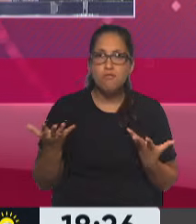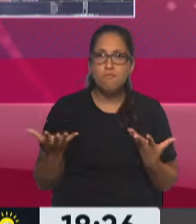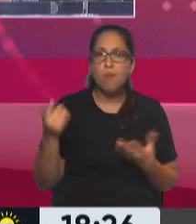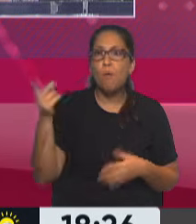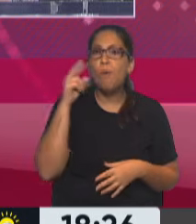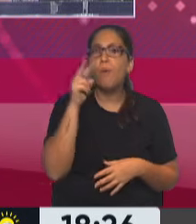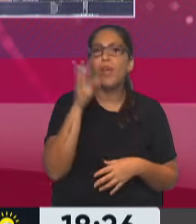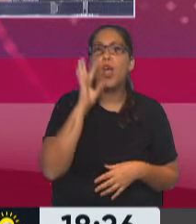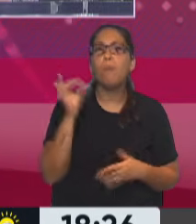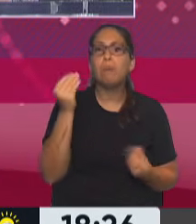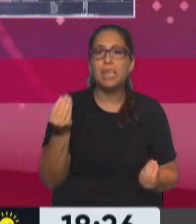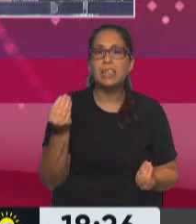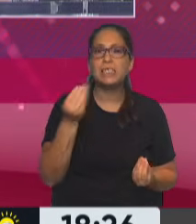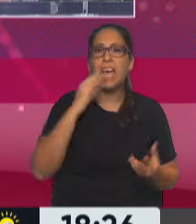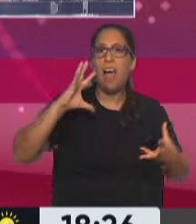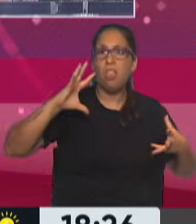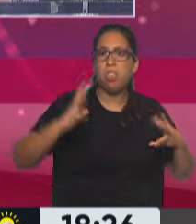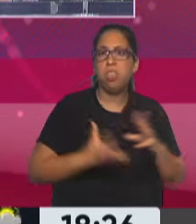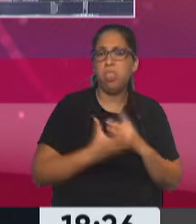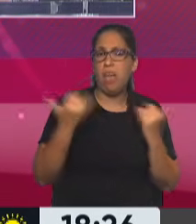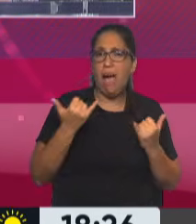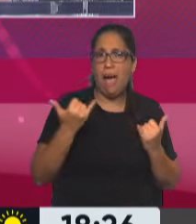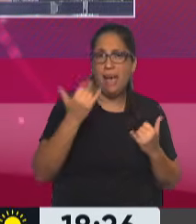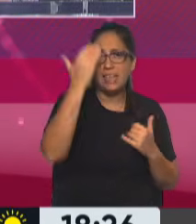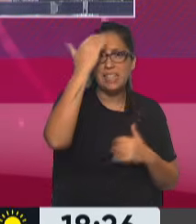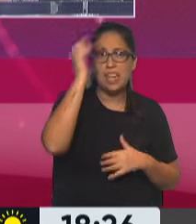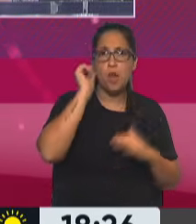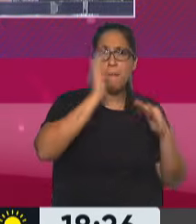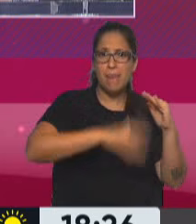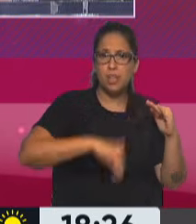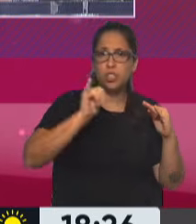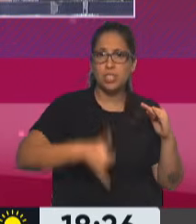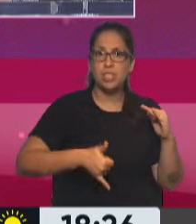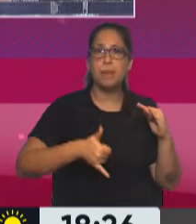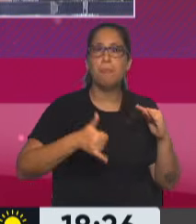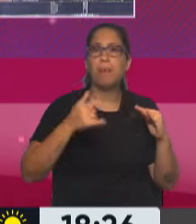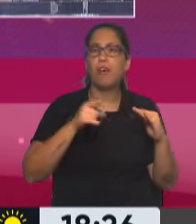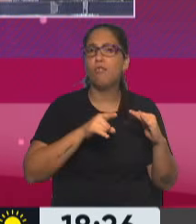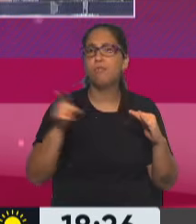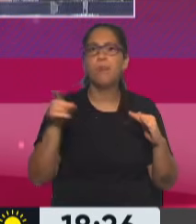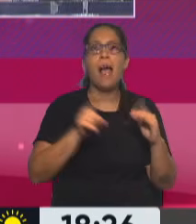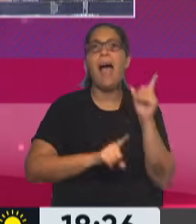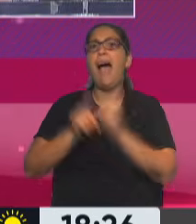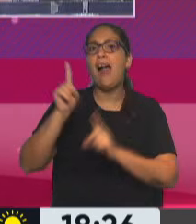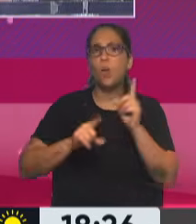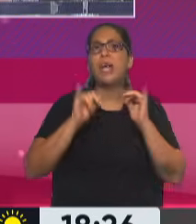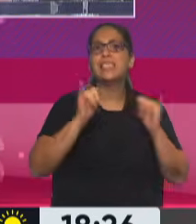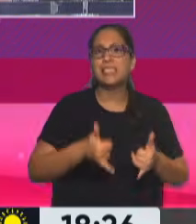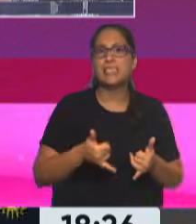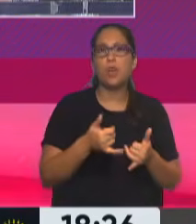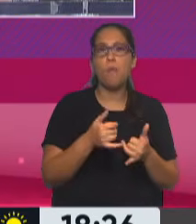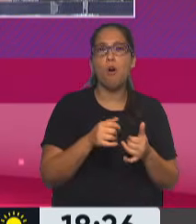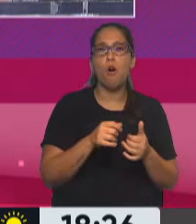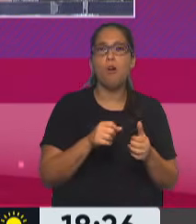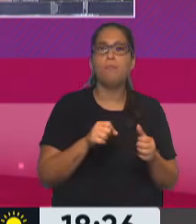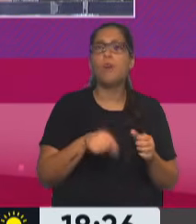sobre todo esto, pensando en los daños que causan, porque hace referencia específicamente a algunas redes sociales? Entiendo que otras que pueden llegar a ser consideradas